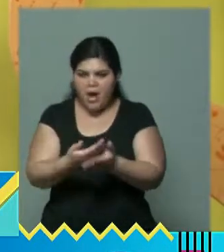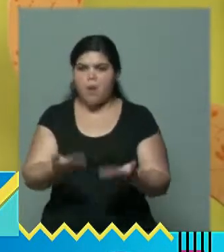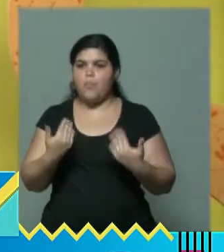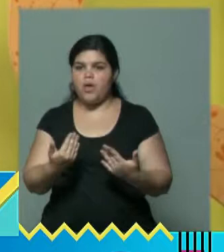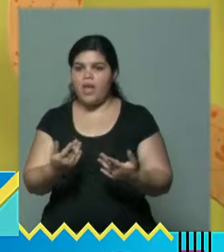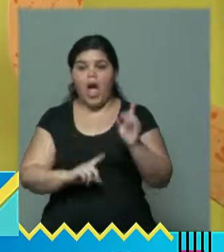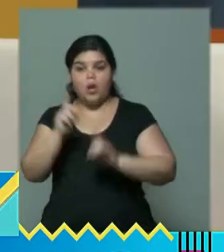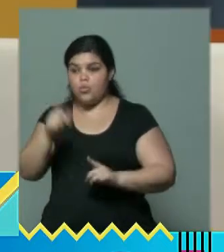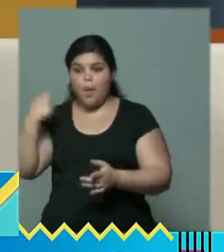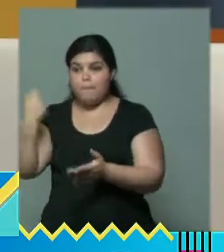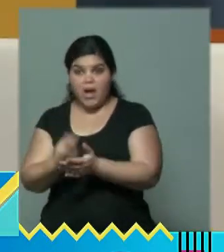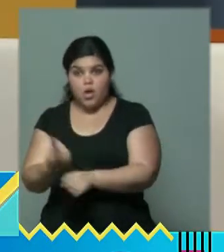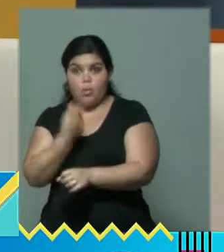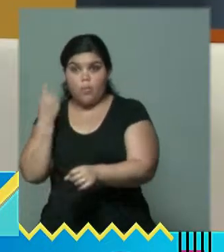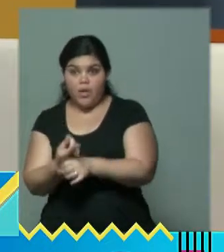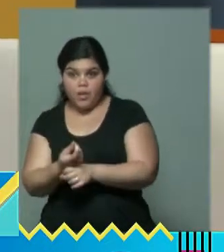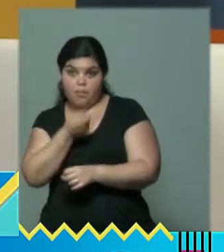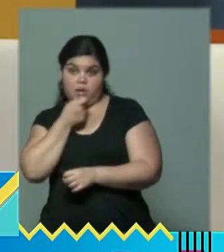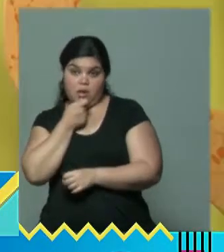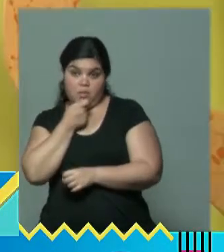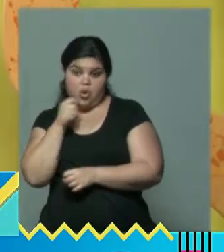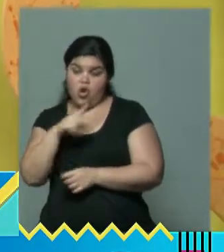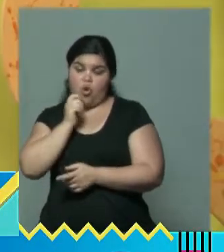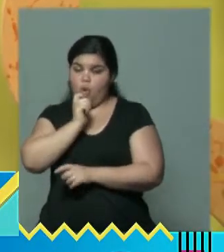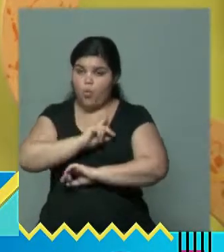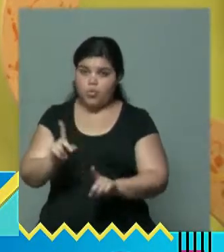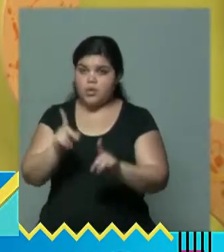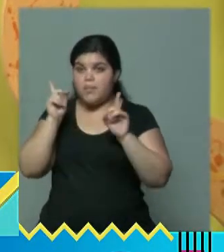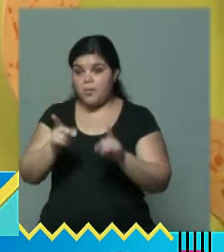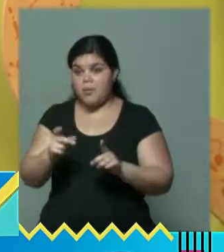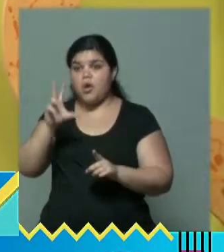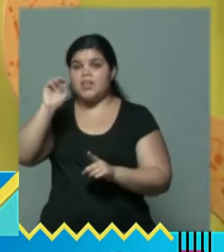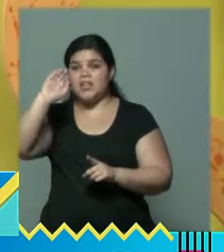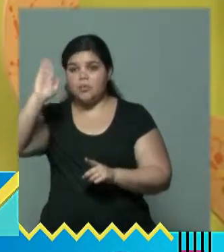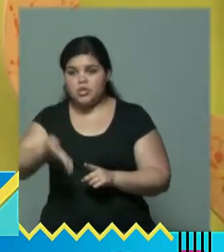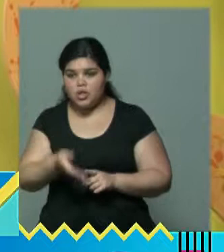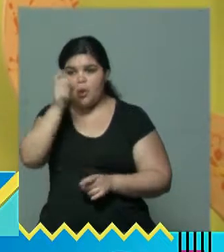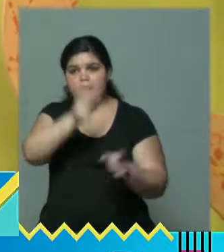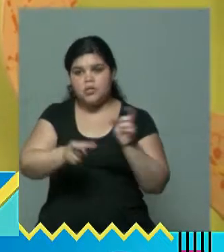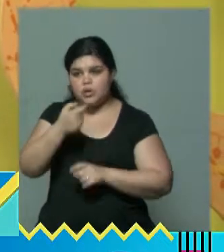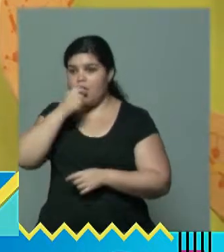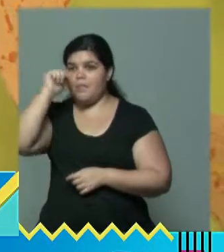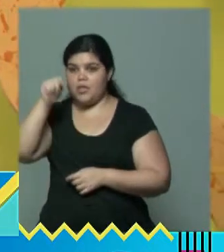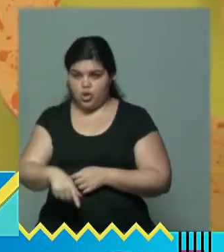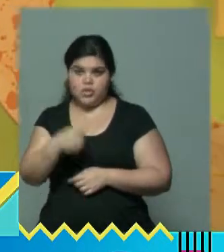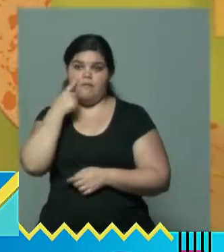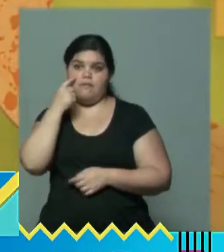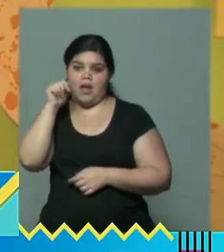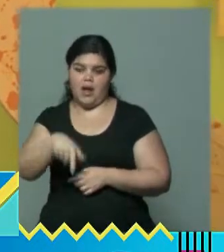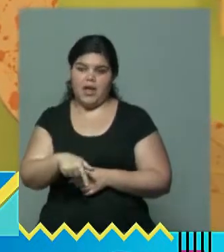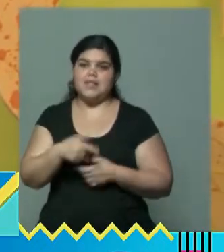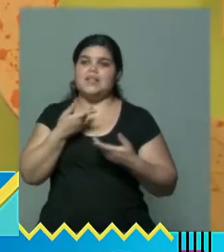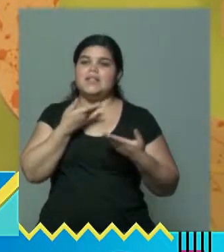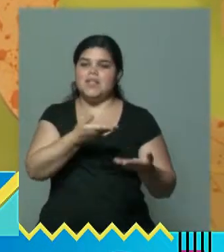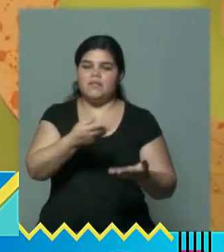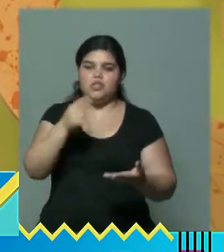pagar, ok, no nos gustará el mecanismo, pero hay un 30% de usuarios de la provincia, tanto el servicio eléctrico como el servicio del